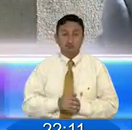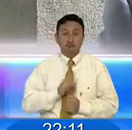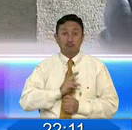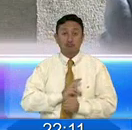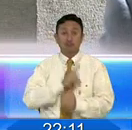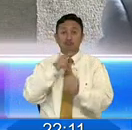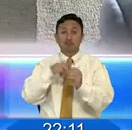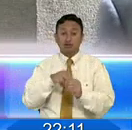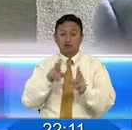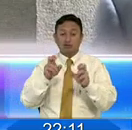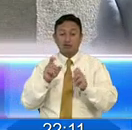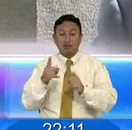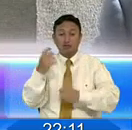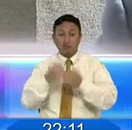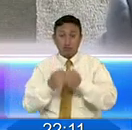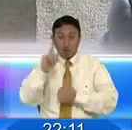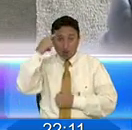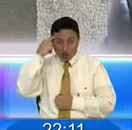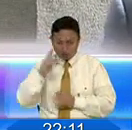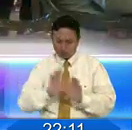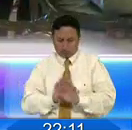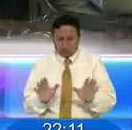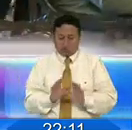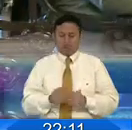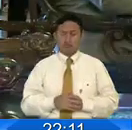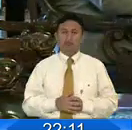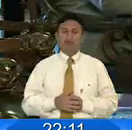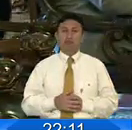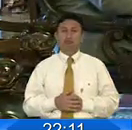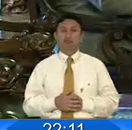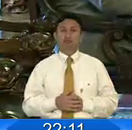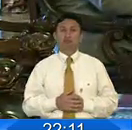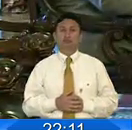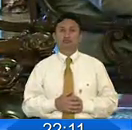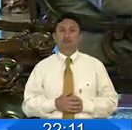de desestabilización para el Estado ecuatoriano. Informó Héctor Romero.